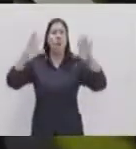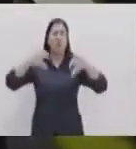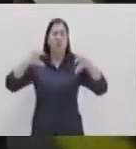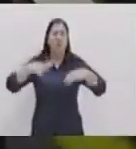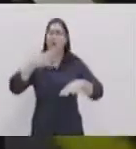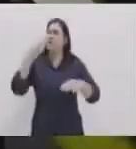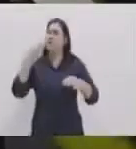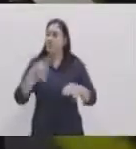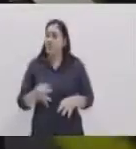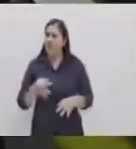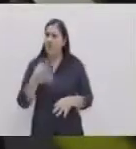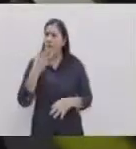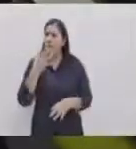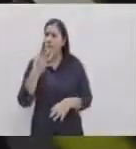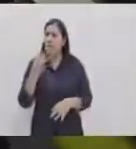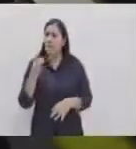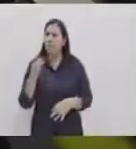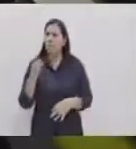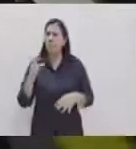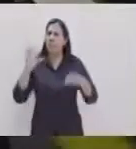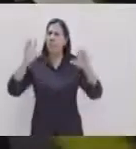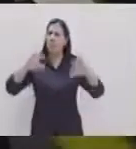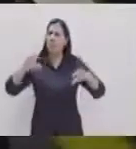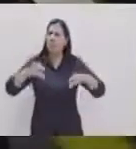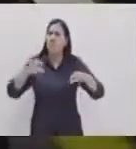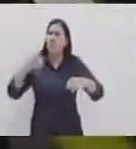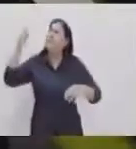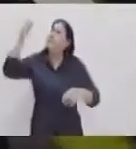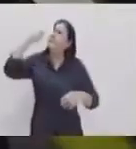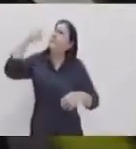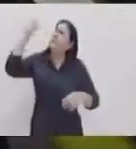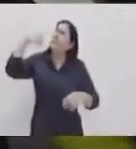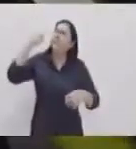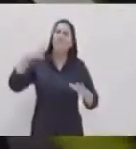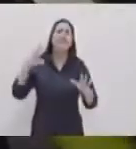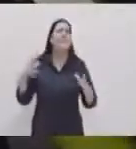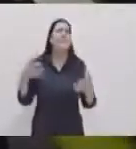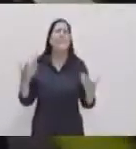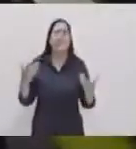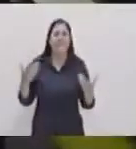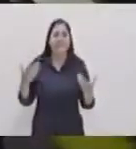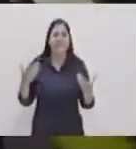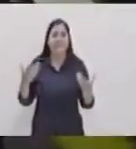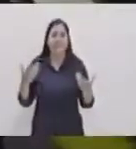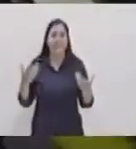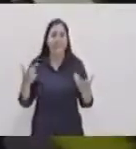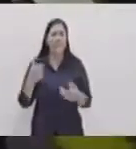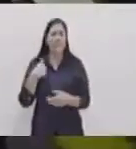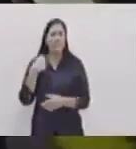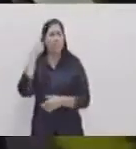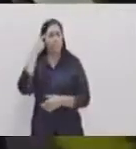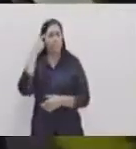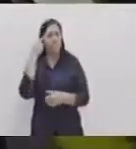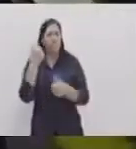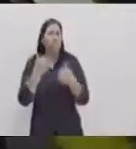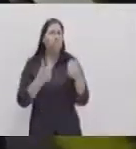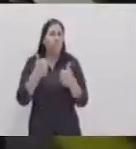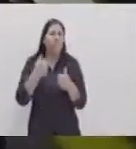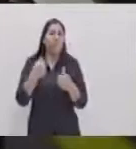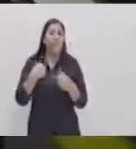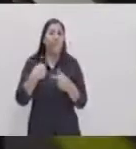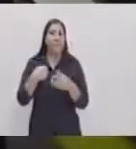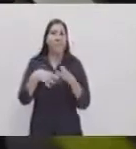tenía algún sabor. Un día que llovió, pero llovió fuerte, salí yo al